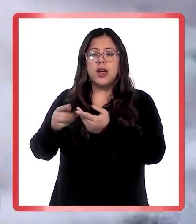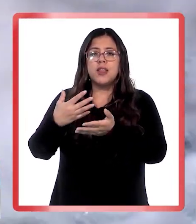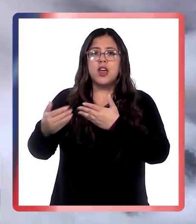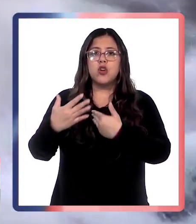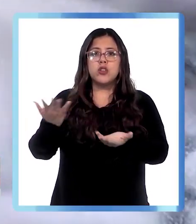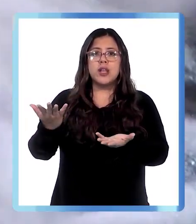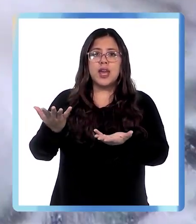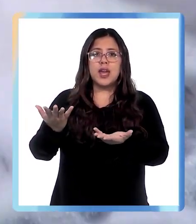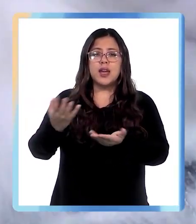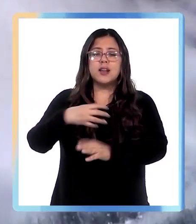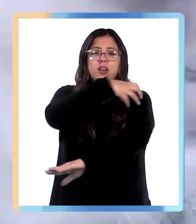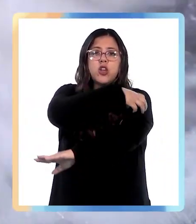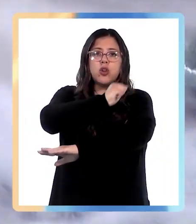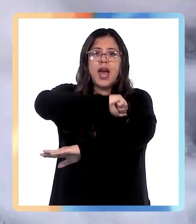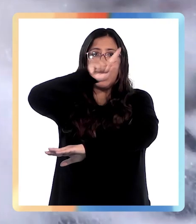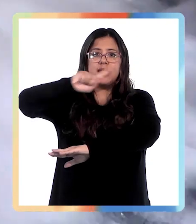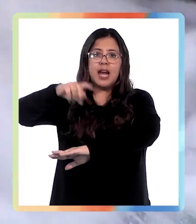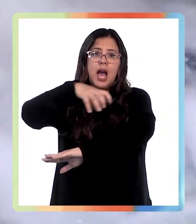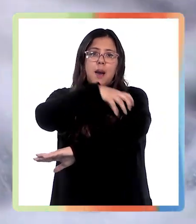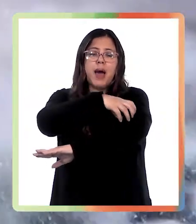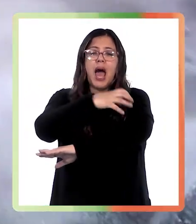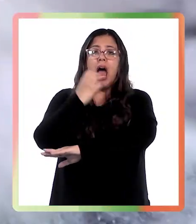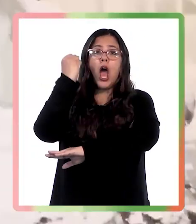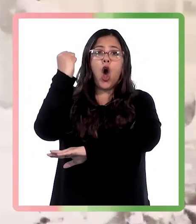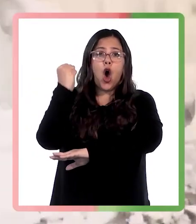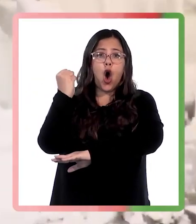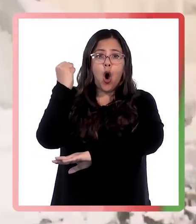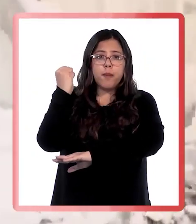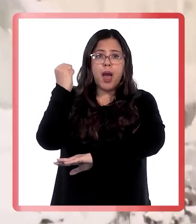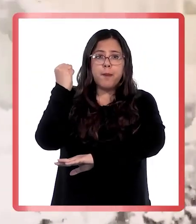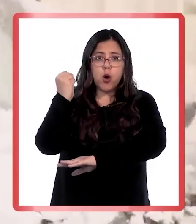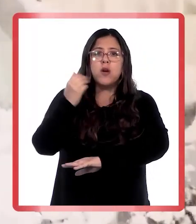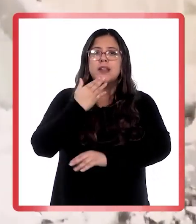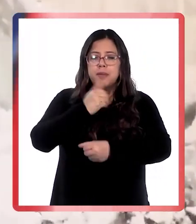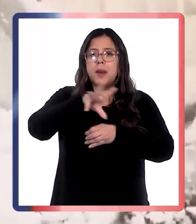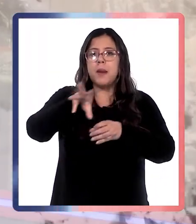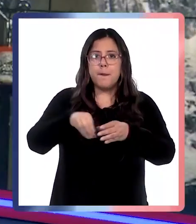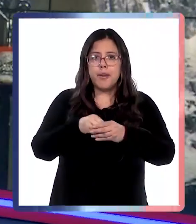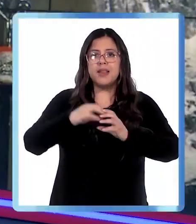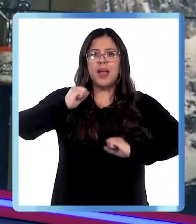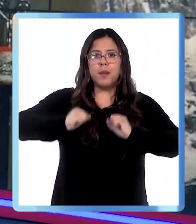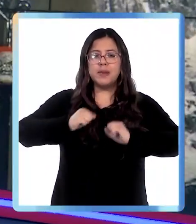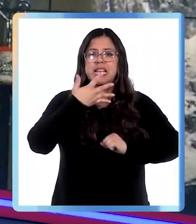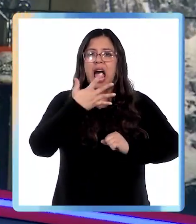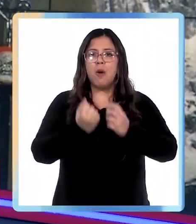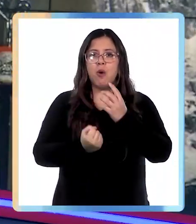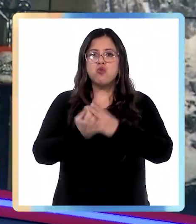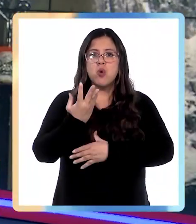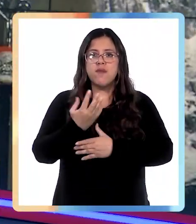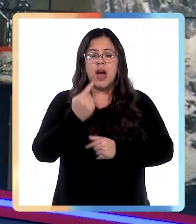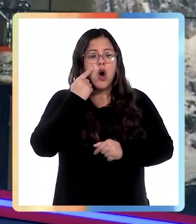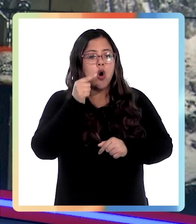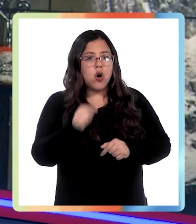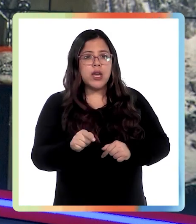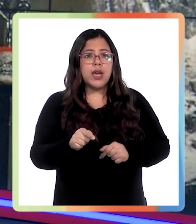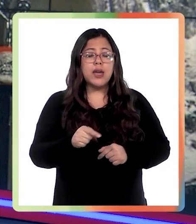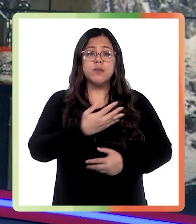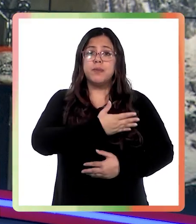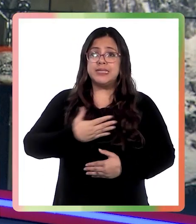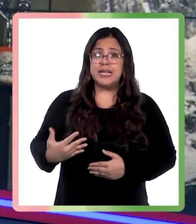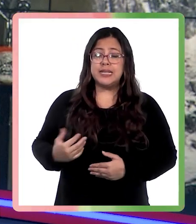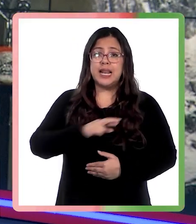hermanas de atacama y copiapó que también pertenecen al grupo aguas nuevas que vivió en carne propia el